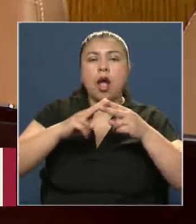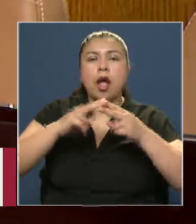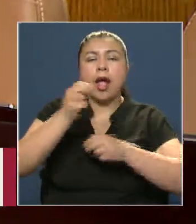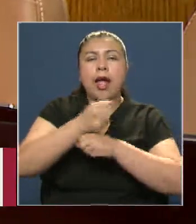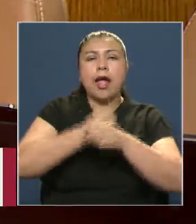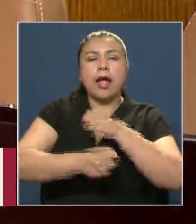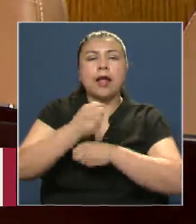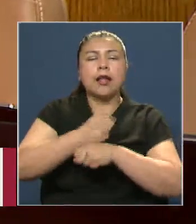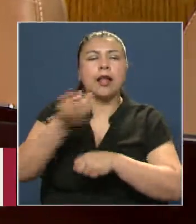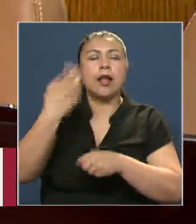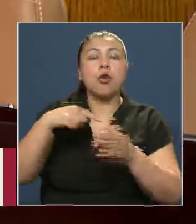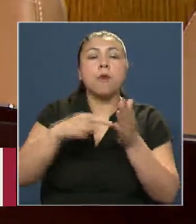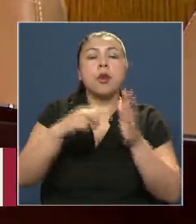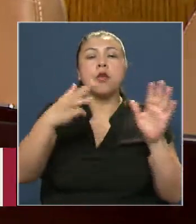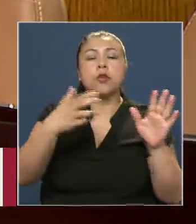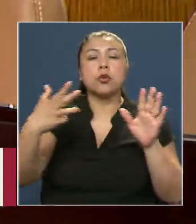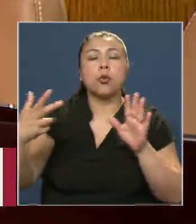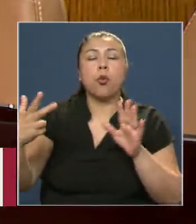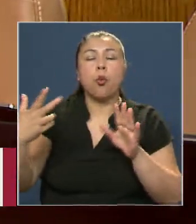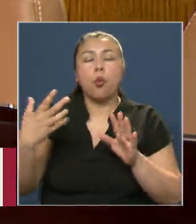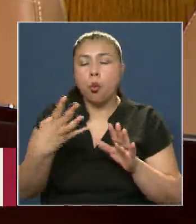94, abriendo sus puertas en el año